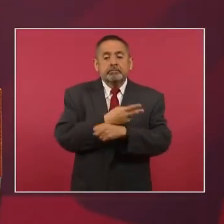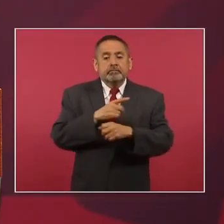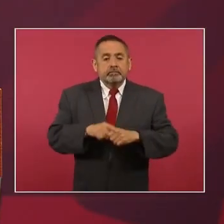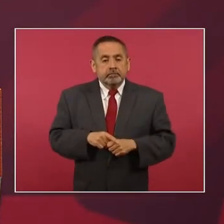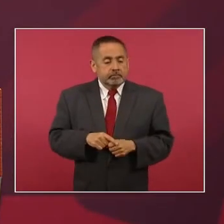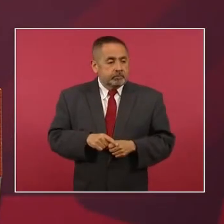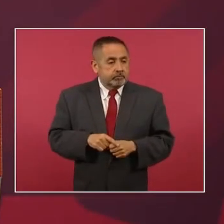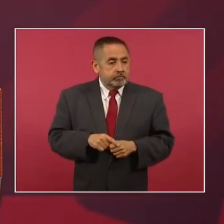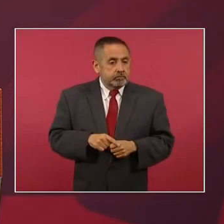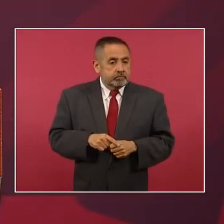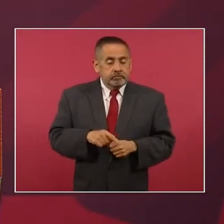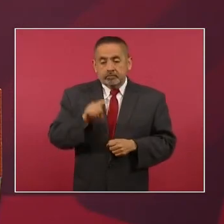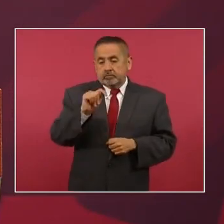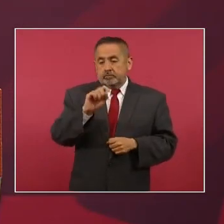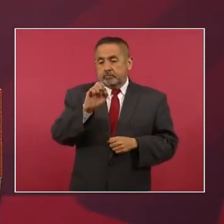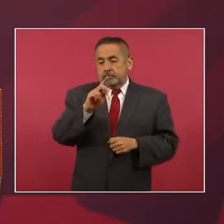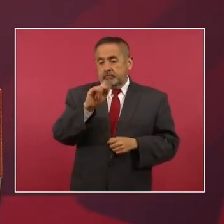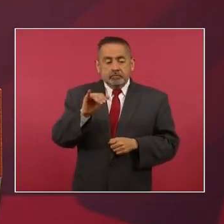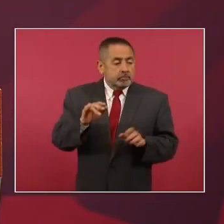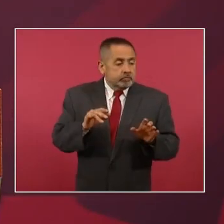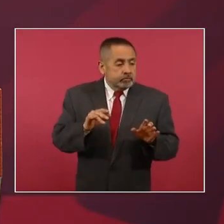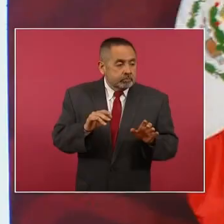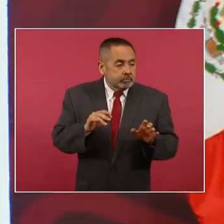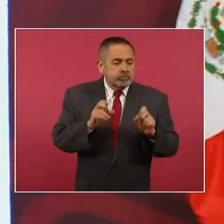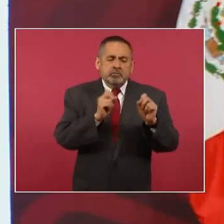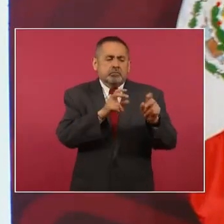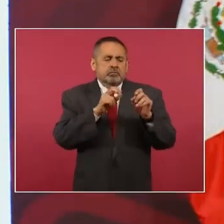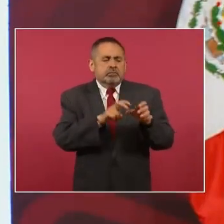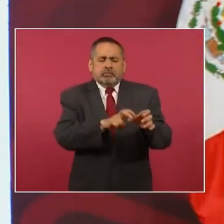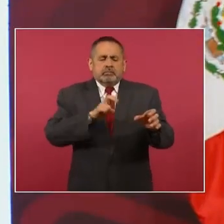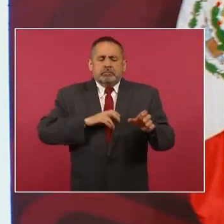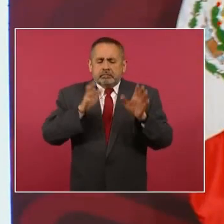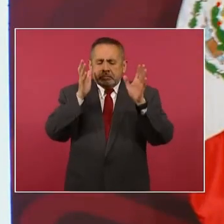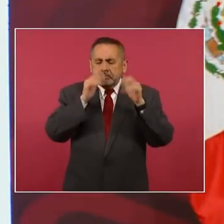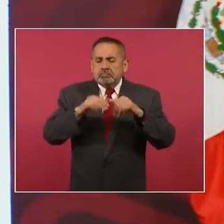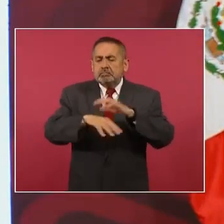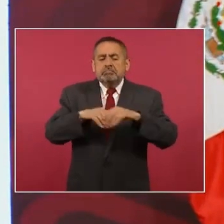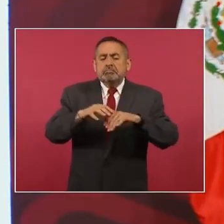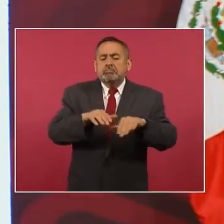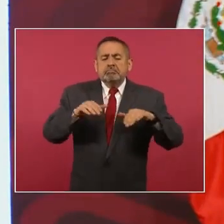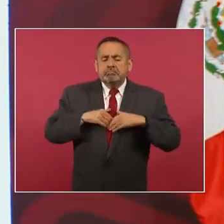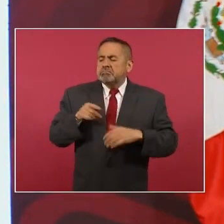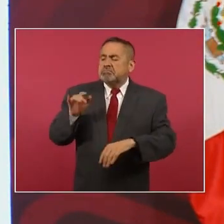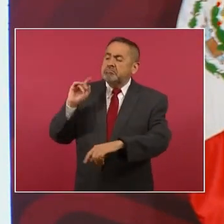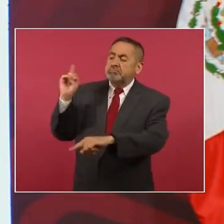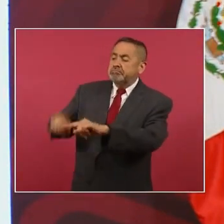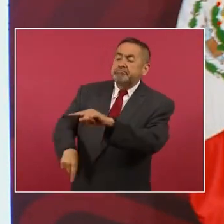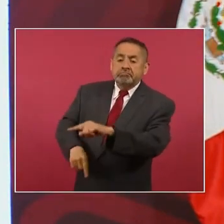da marcha atrás y les quita la candidatura